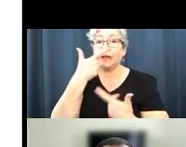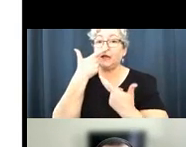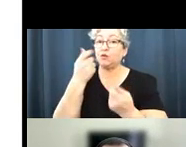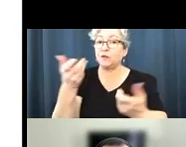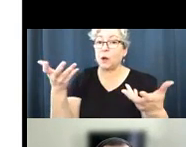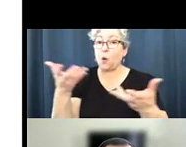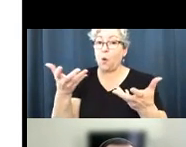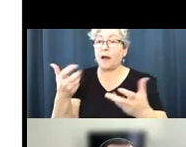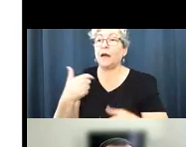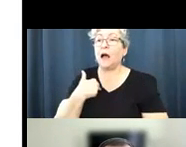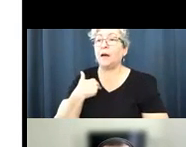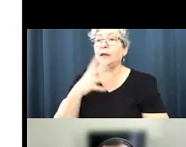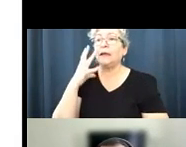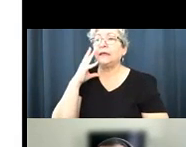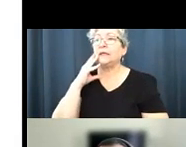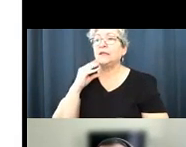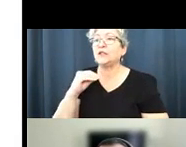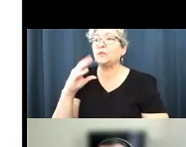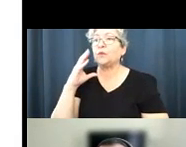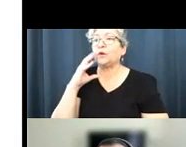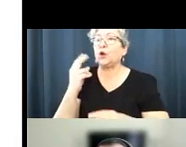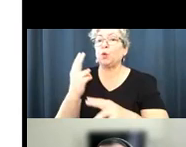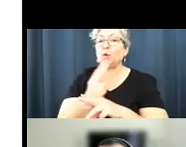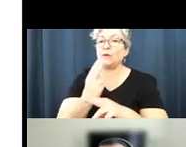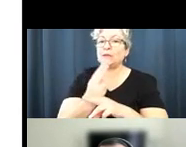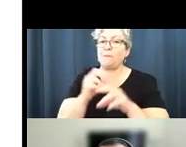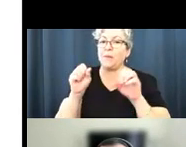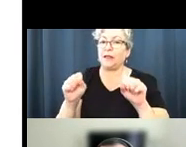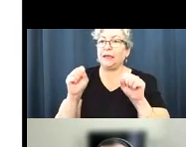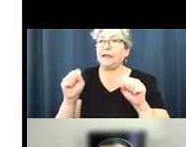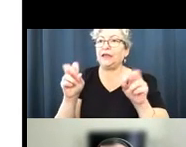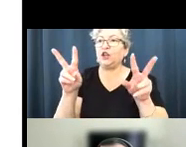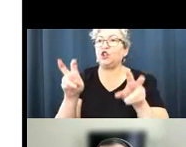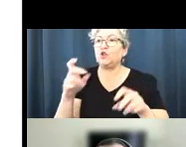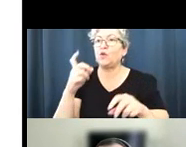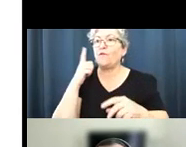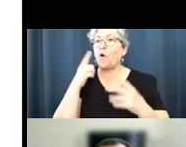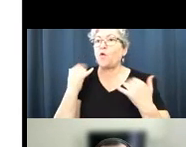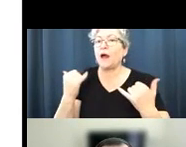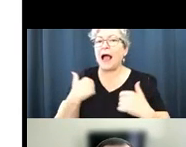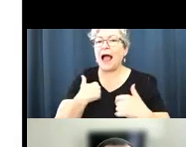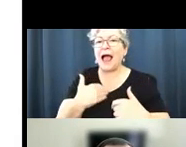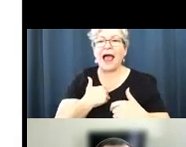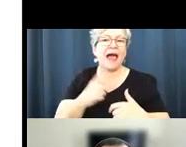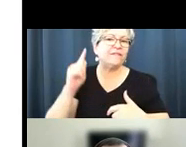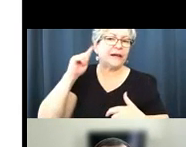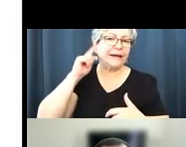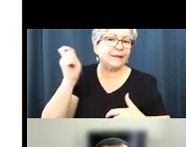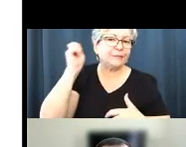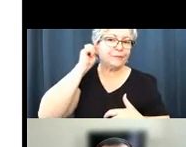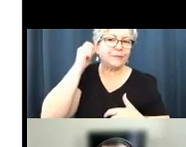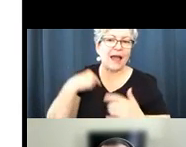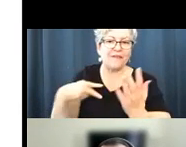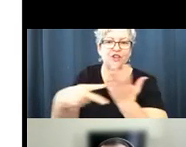muy interesantemente, estoy experimentando un problema de usabilidad. Como puedes ver,